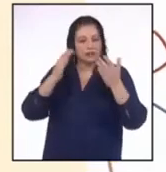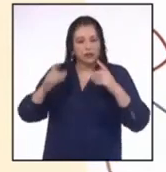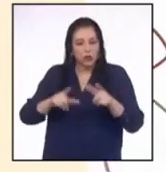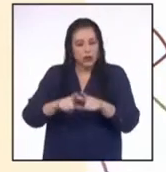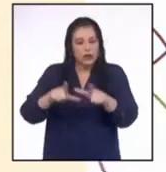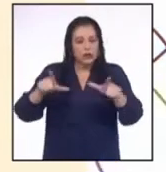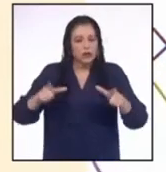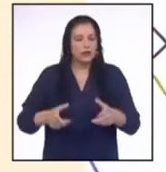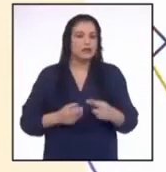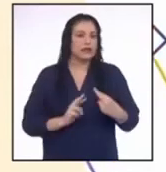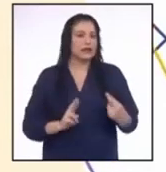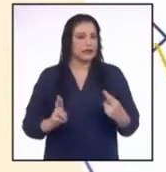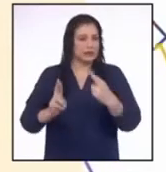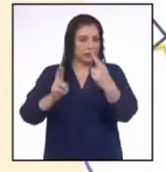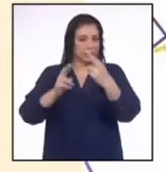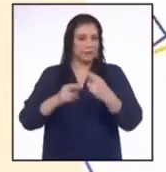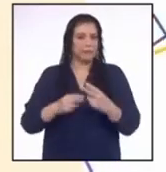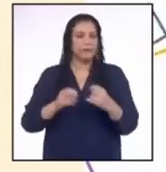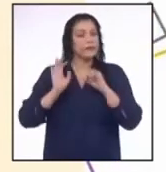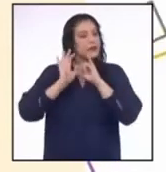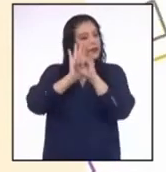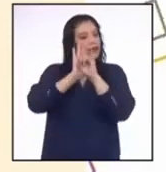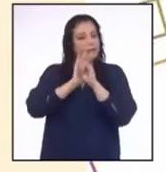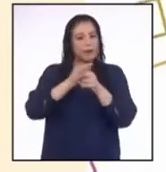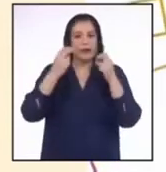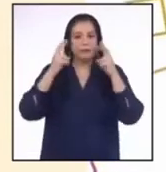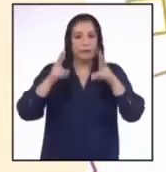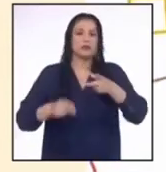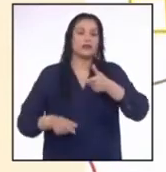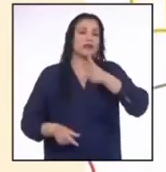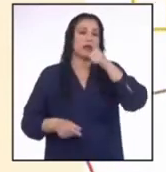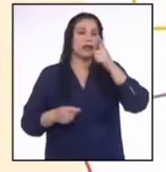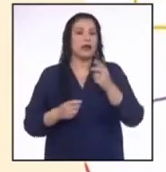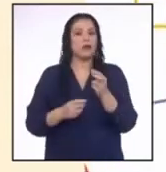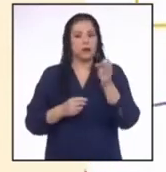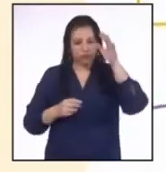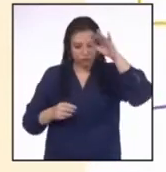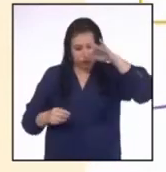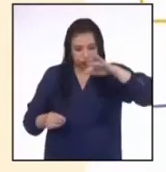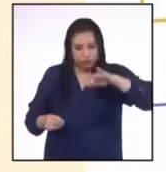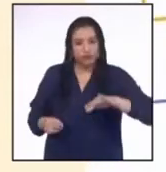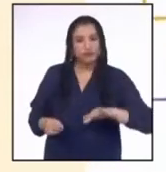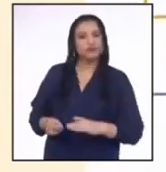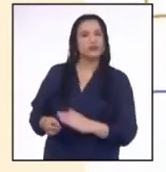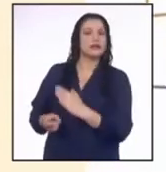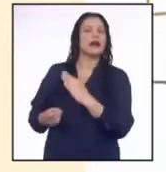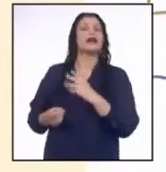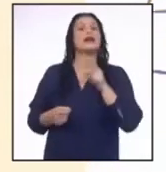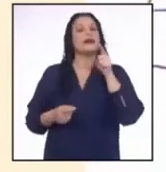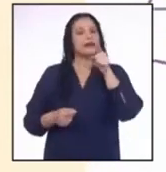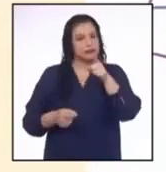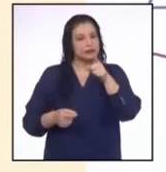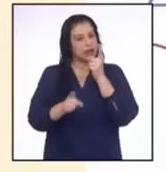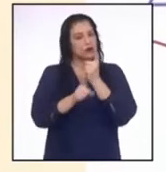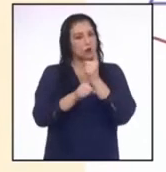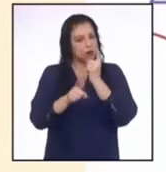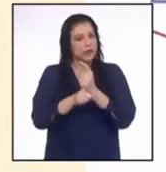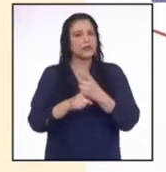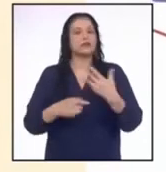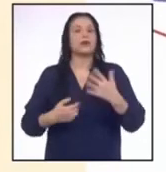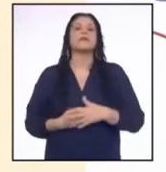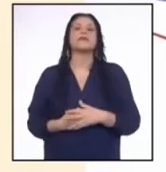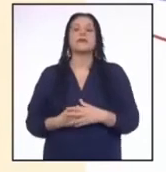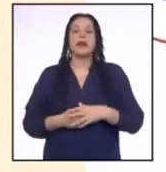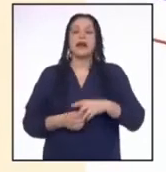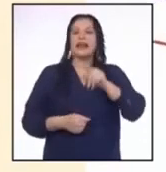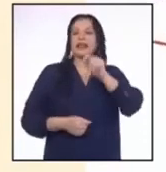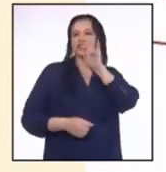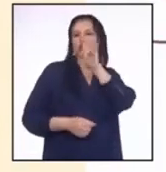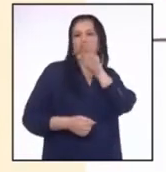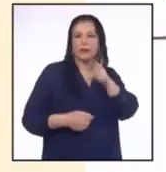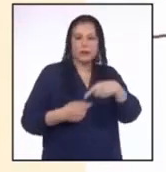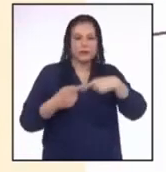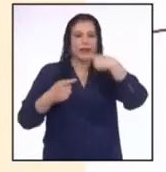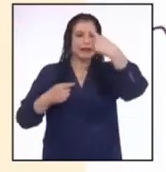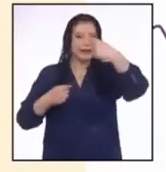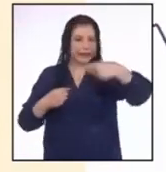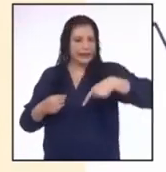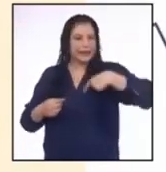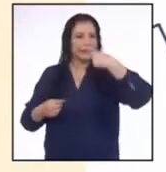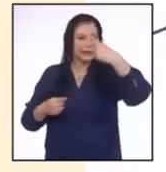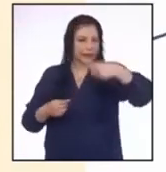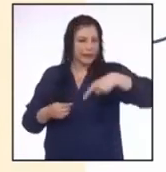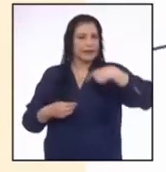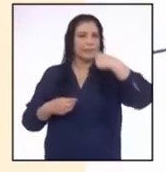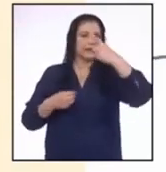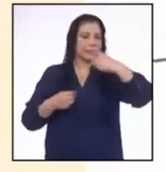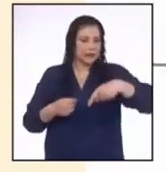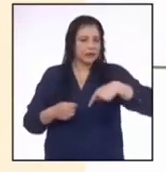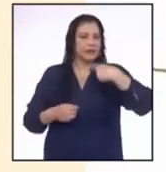río. En la figura se observa que el agua cae hacia las turbinas. Efectivamente, las turbinas empiezan a girar y